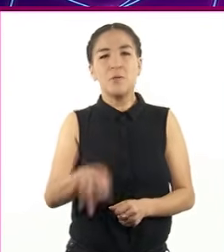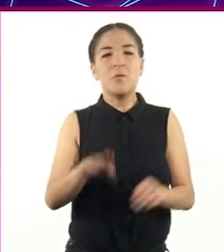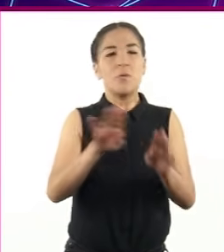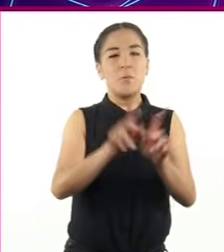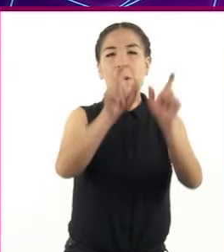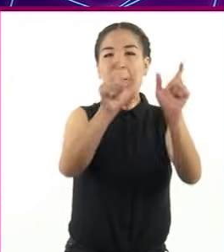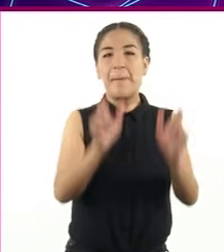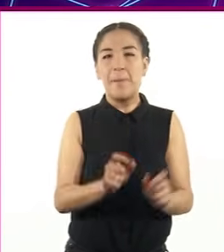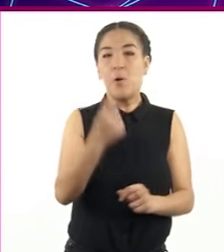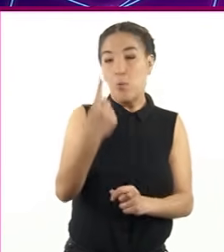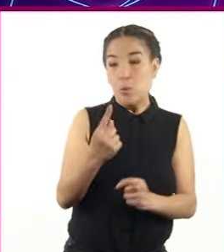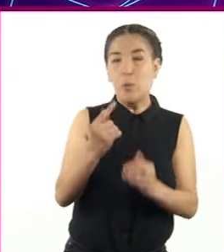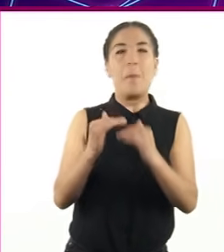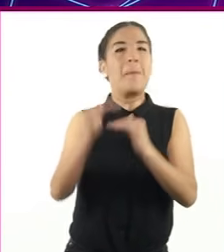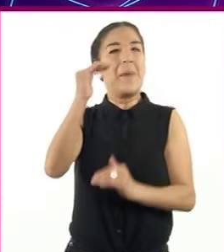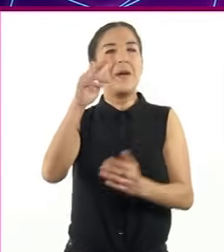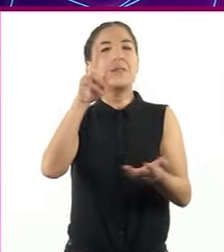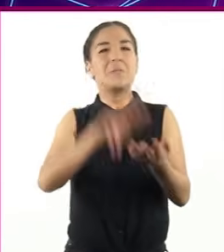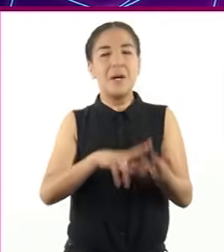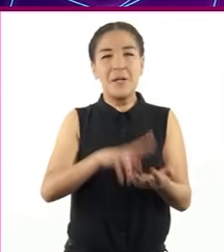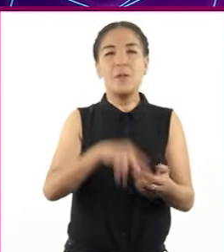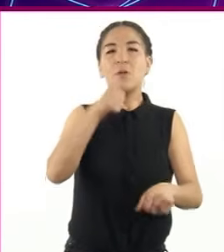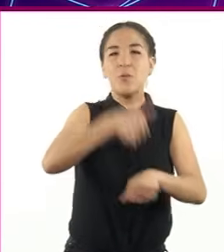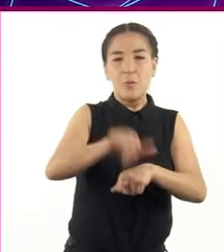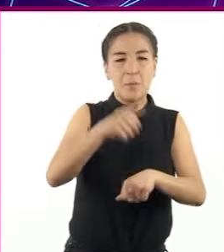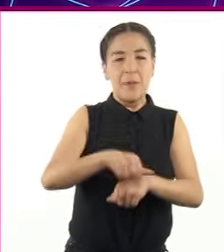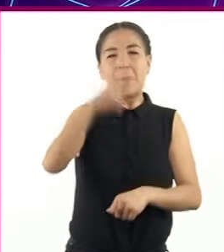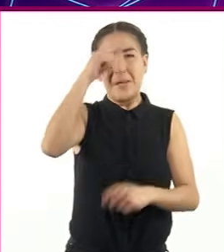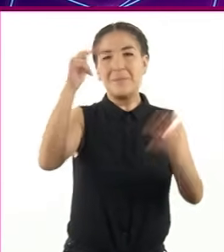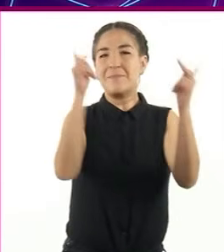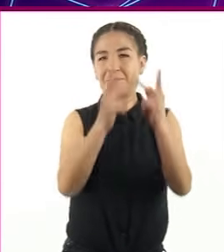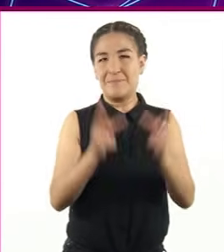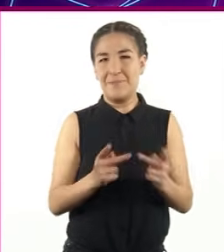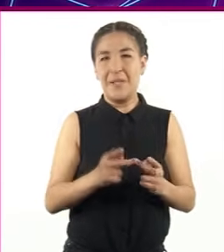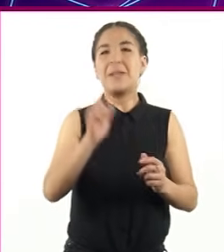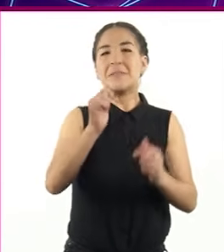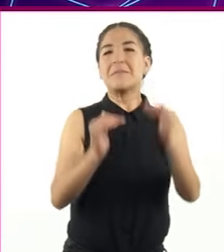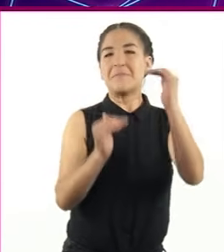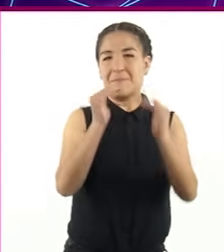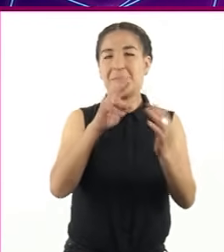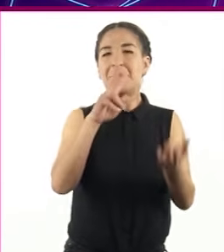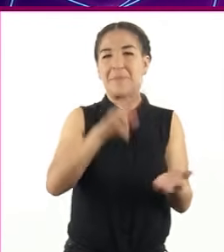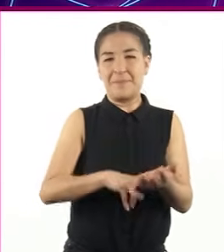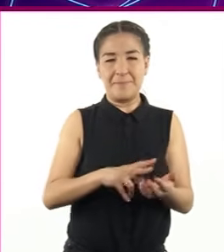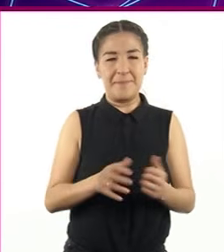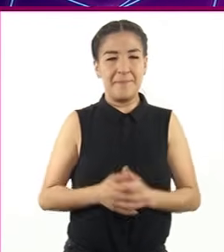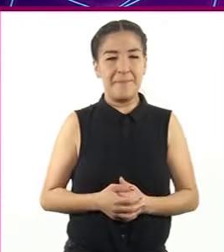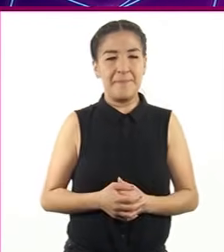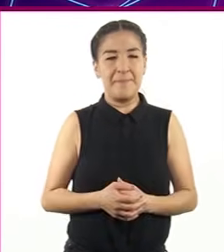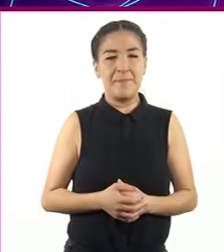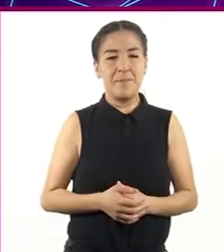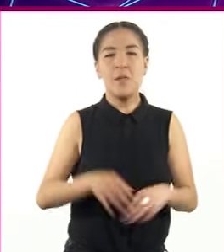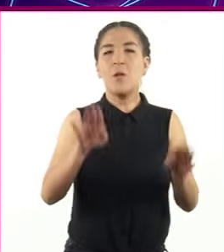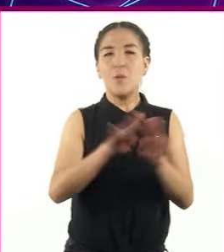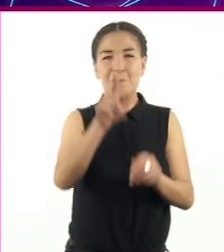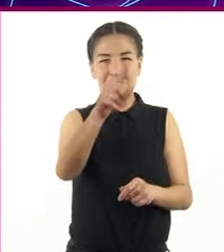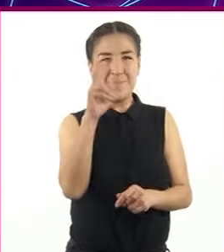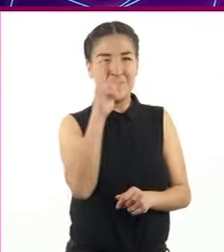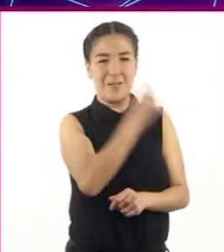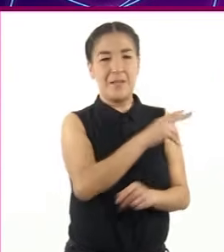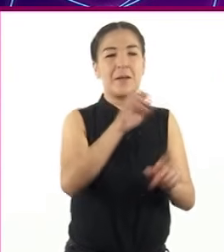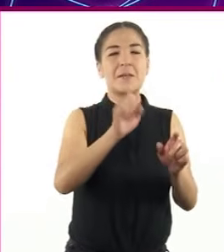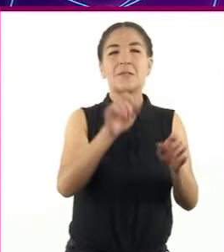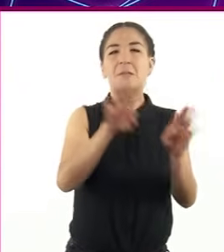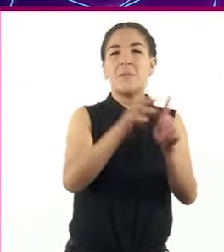solo valor para comprobar que las expresiones son equivalentes. Observen que acomodé las expresiones para mostrar